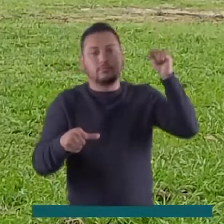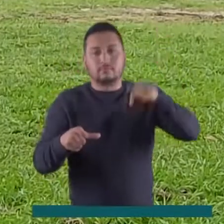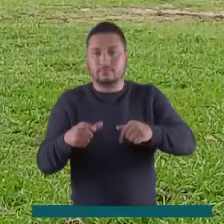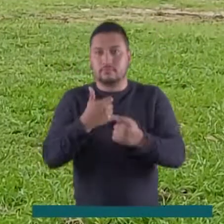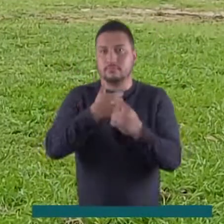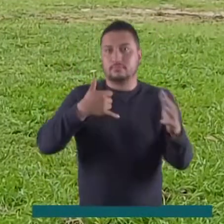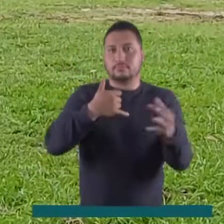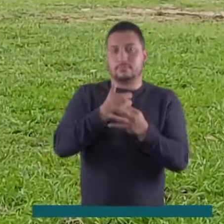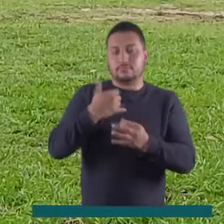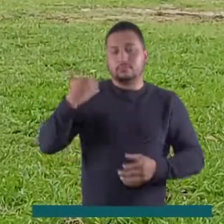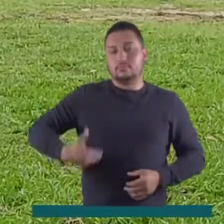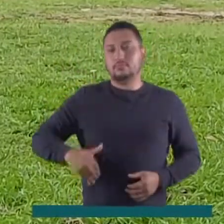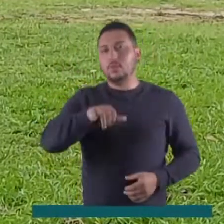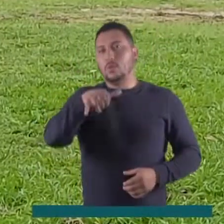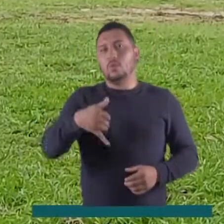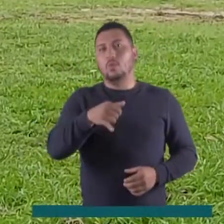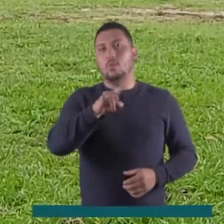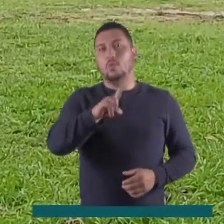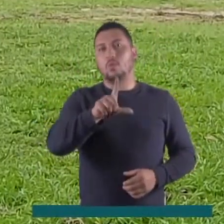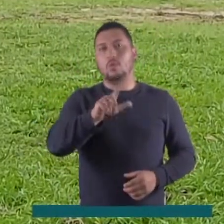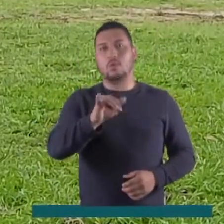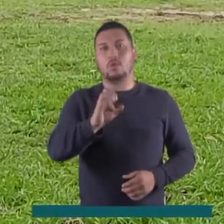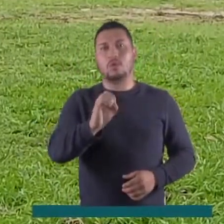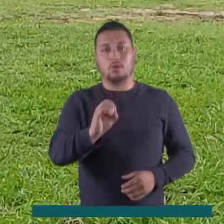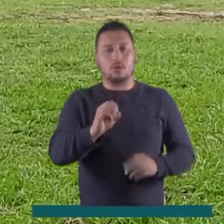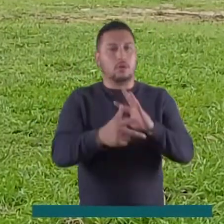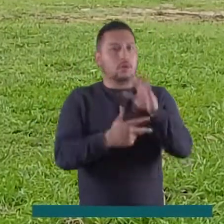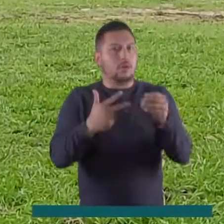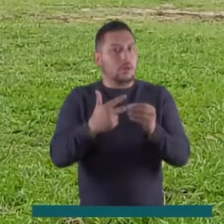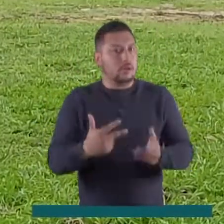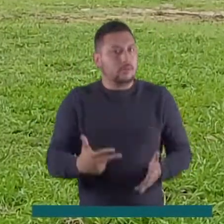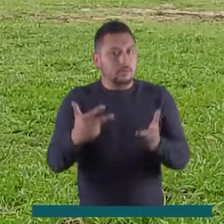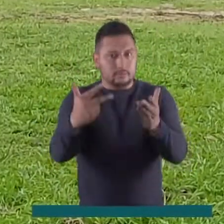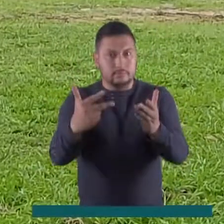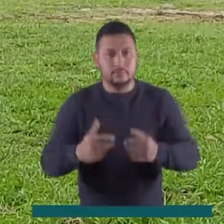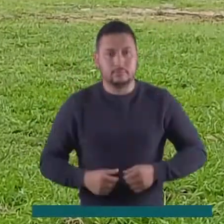San José del Guaviare, informó Julio Ernesto Velázquez Arango para Enlace 13.